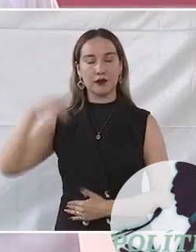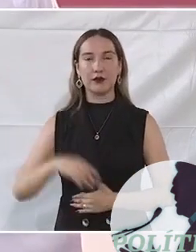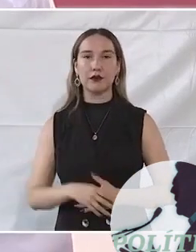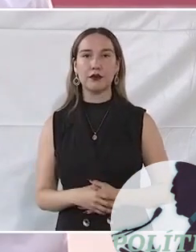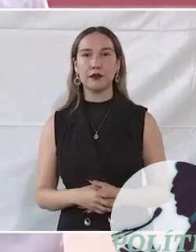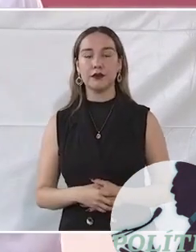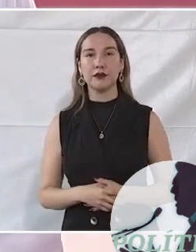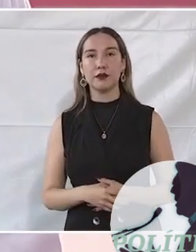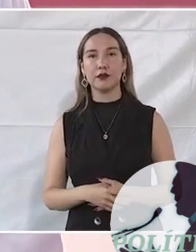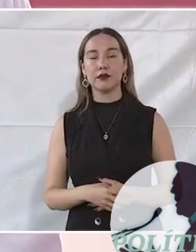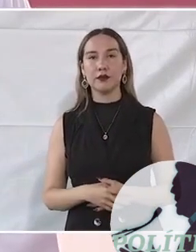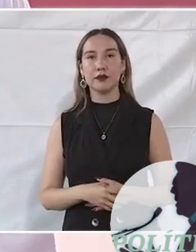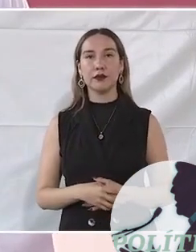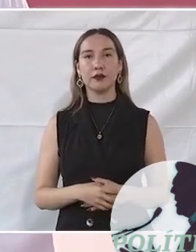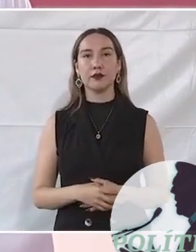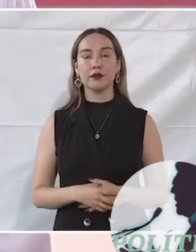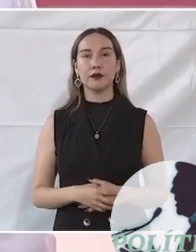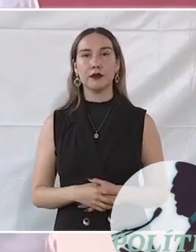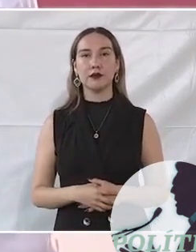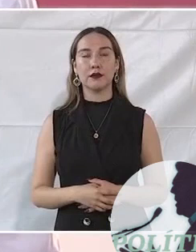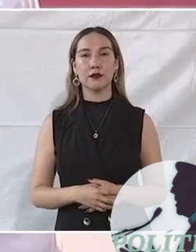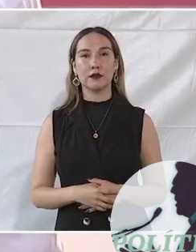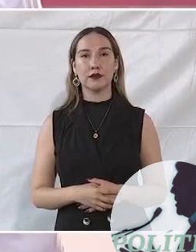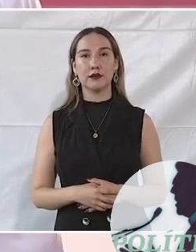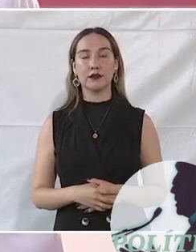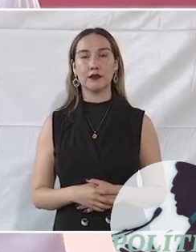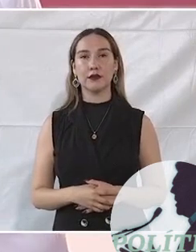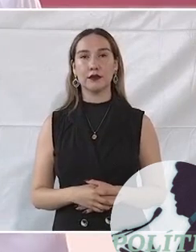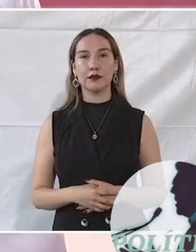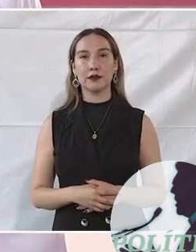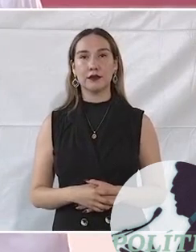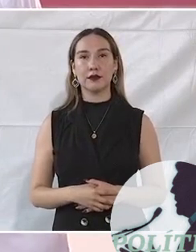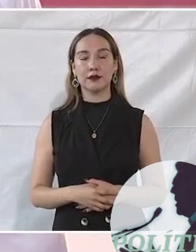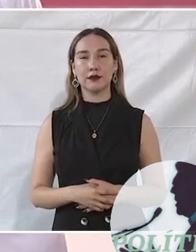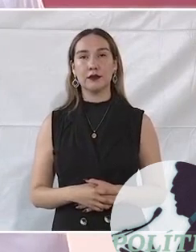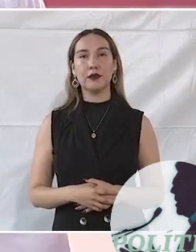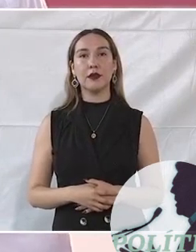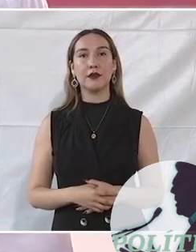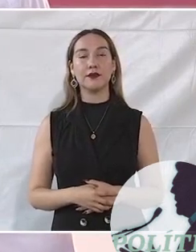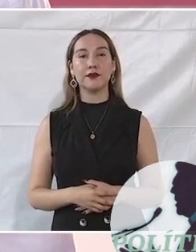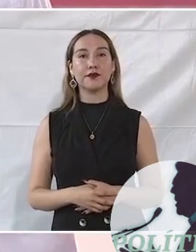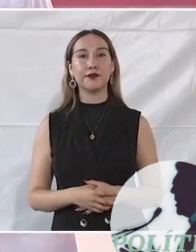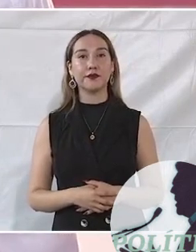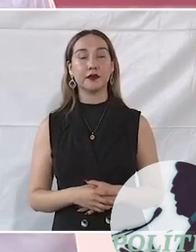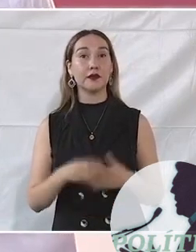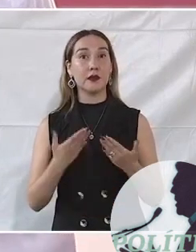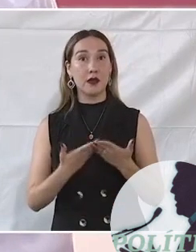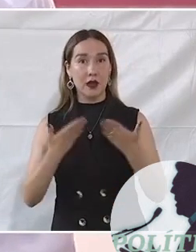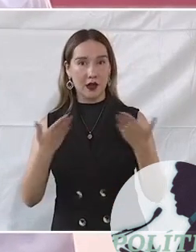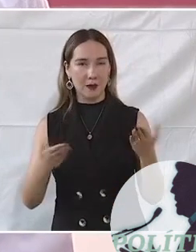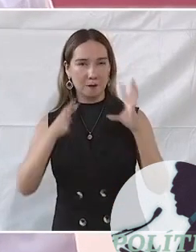y por otras razones que así muy rápido les expreso,